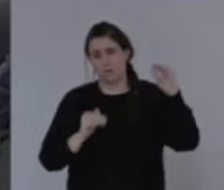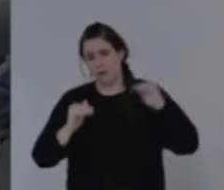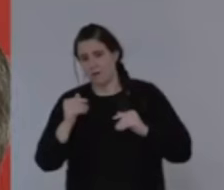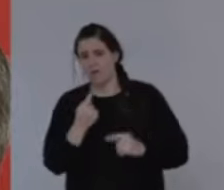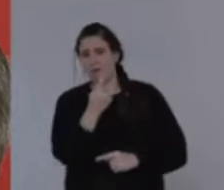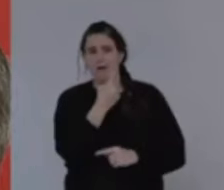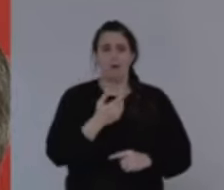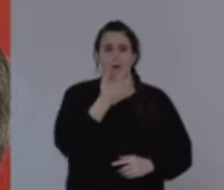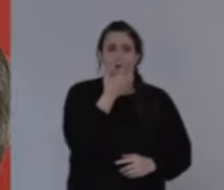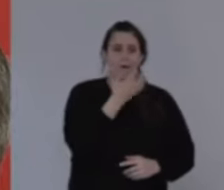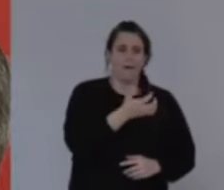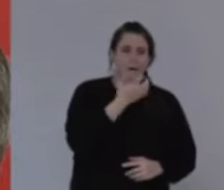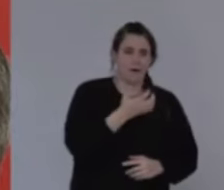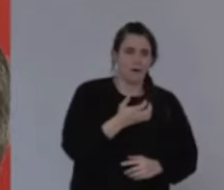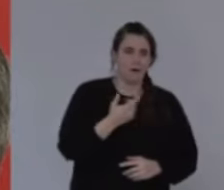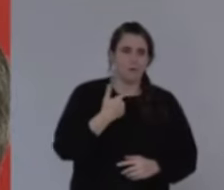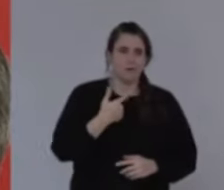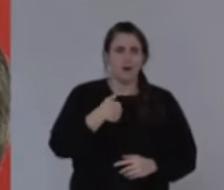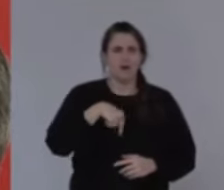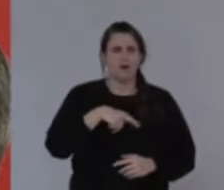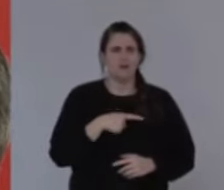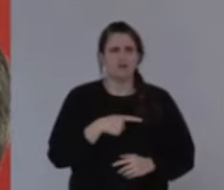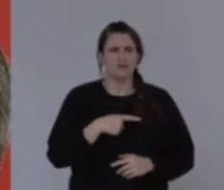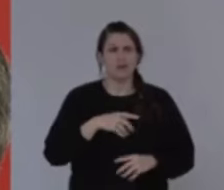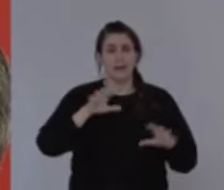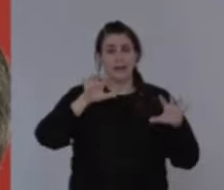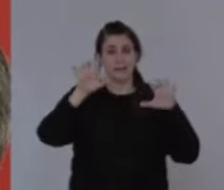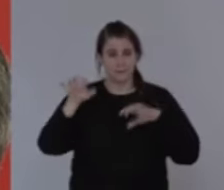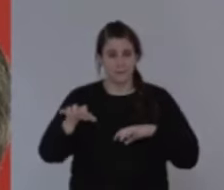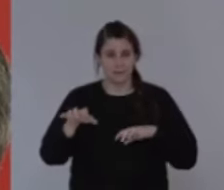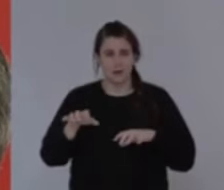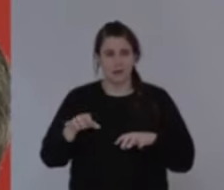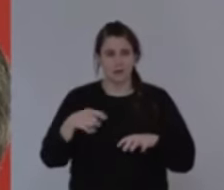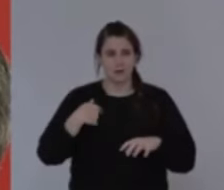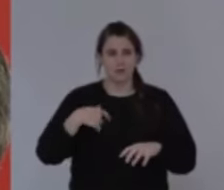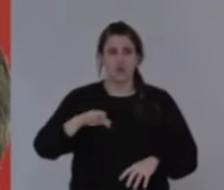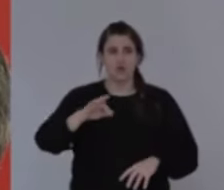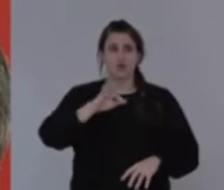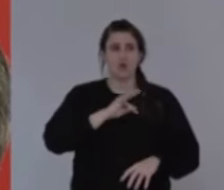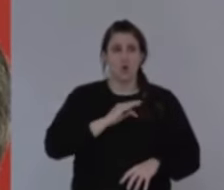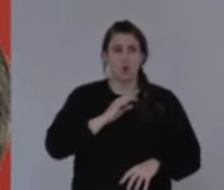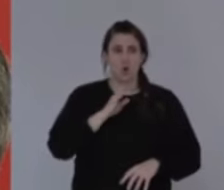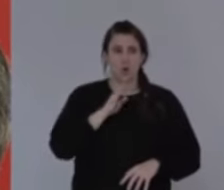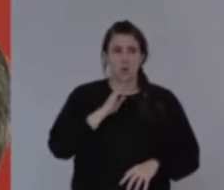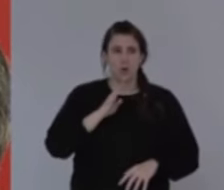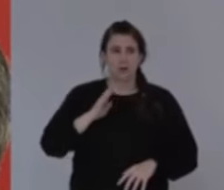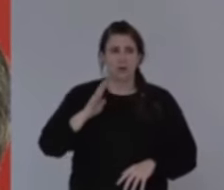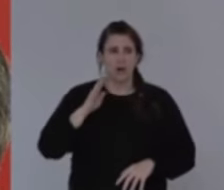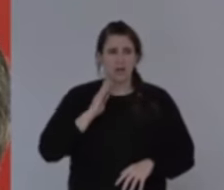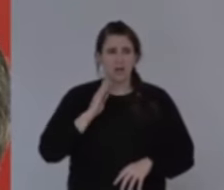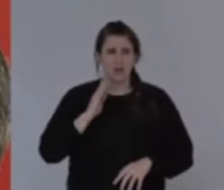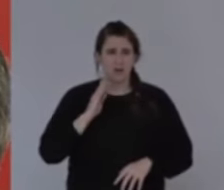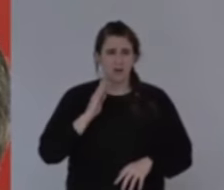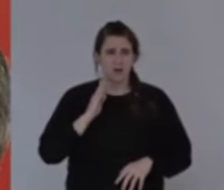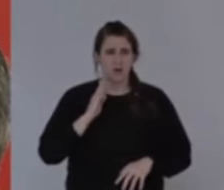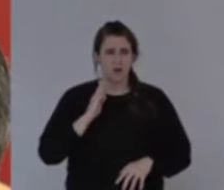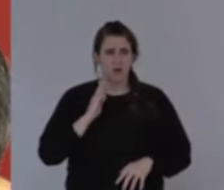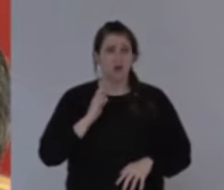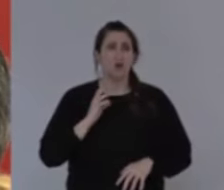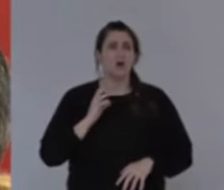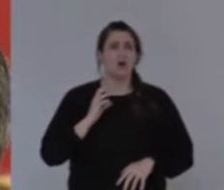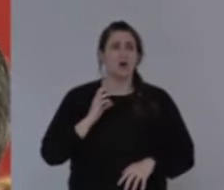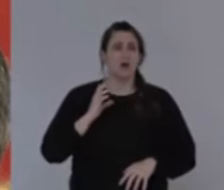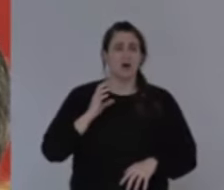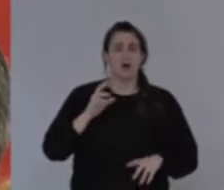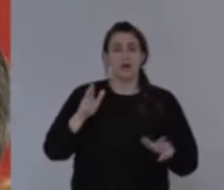de los suyos. Pero a nosotros en Castilla-La Mancha nos tocó 4 años Cospedal. Sí,